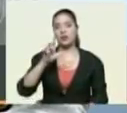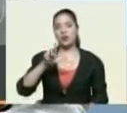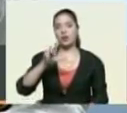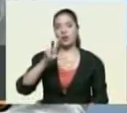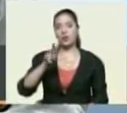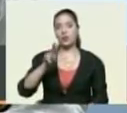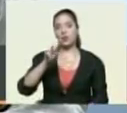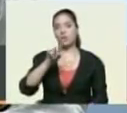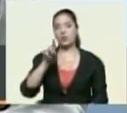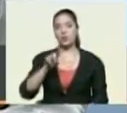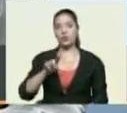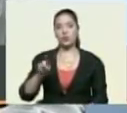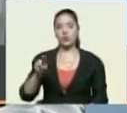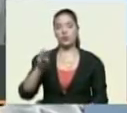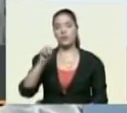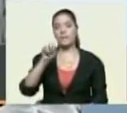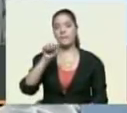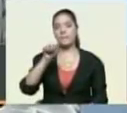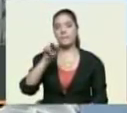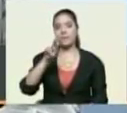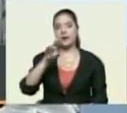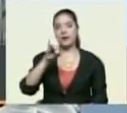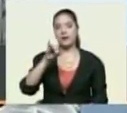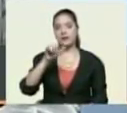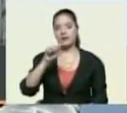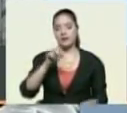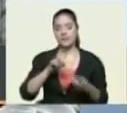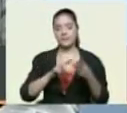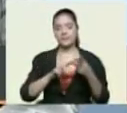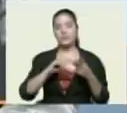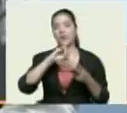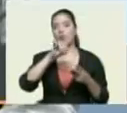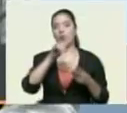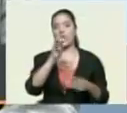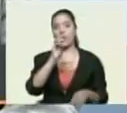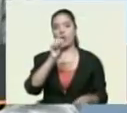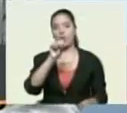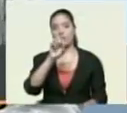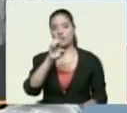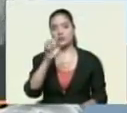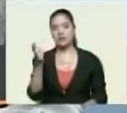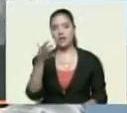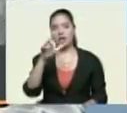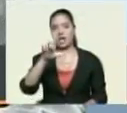García Martínez, José Luis Figuera García,